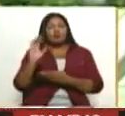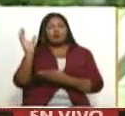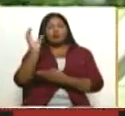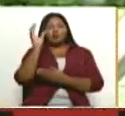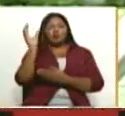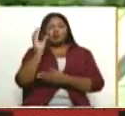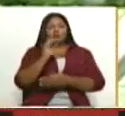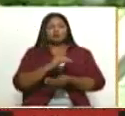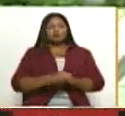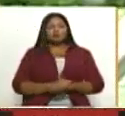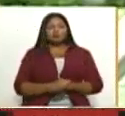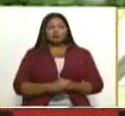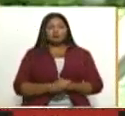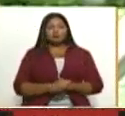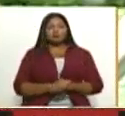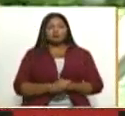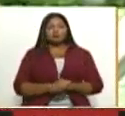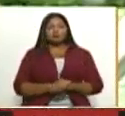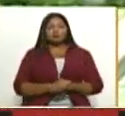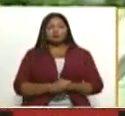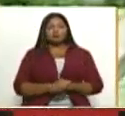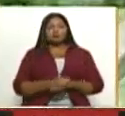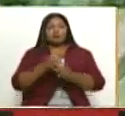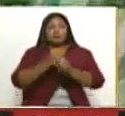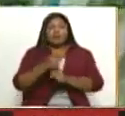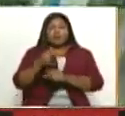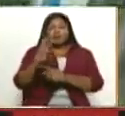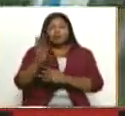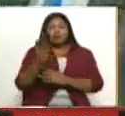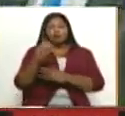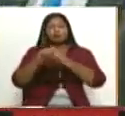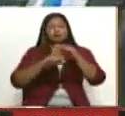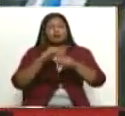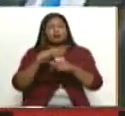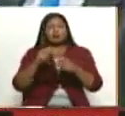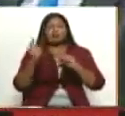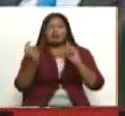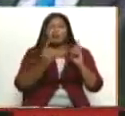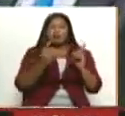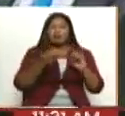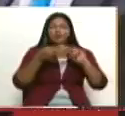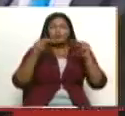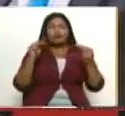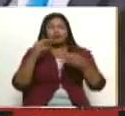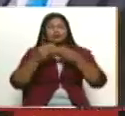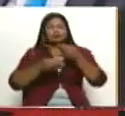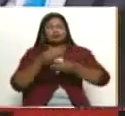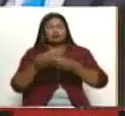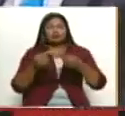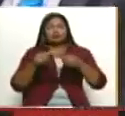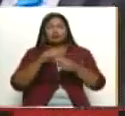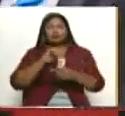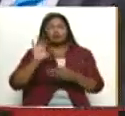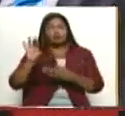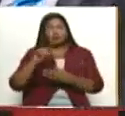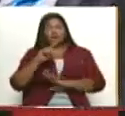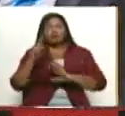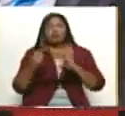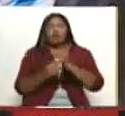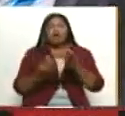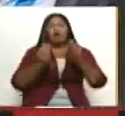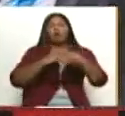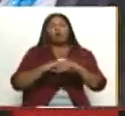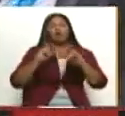Colombia. Se espera que en este cuarto ciclo de diálogos de paz que se realiza en nuestro país se concreten nuevos